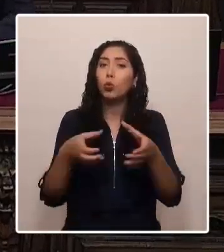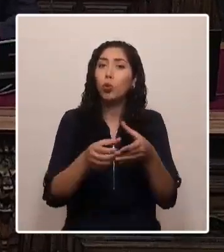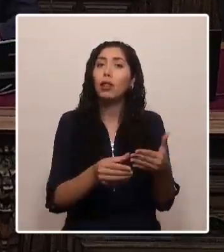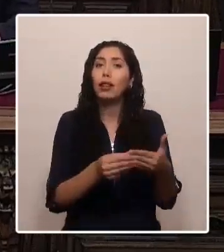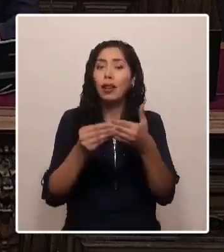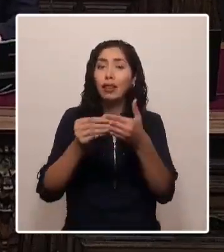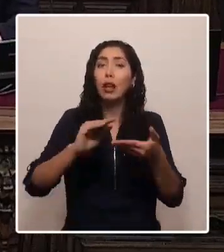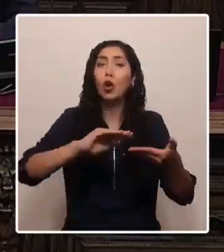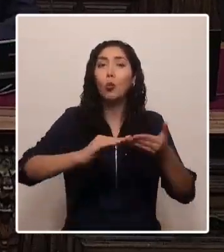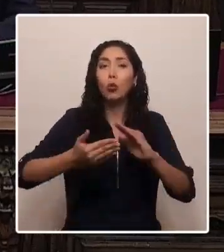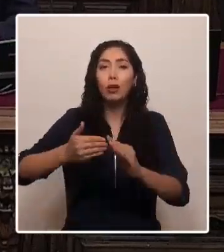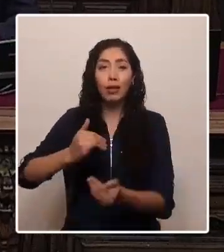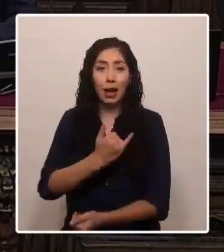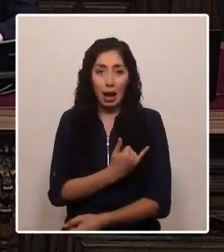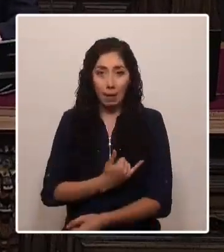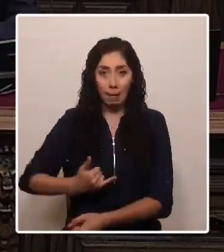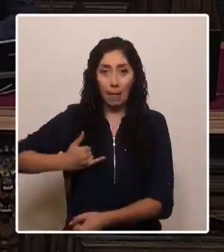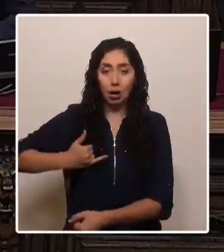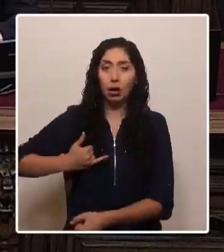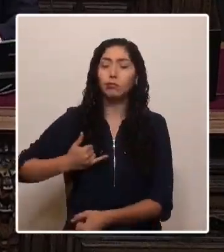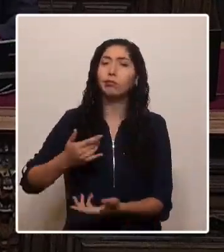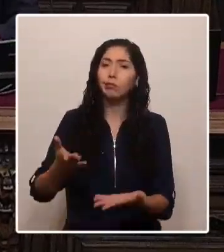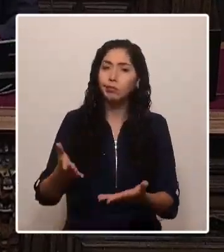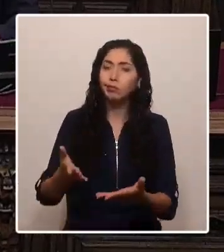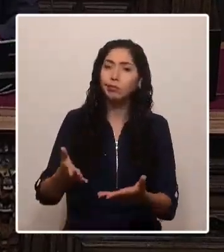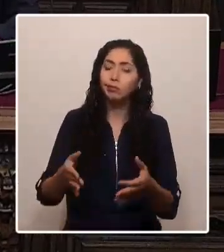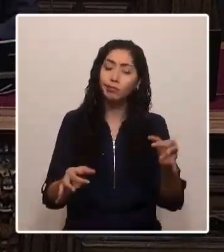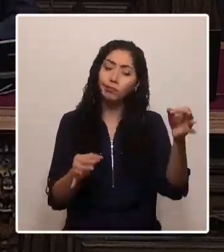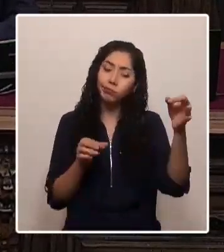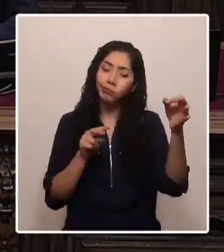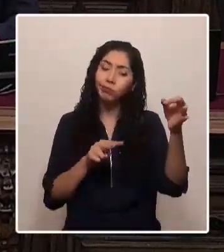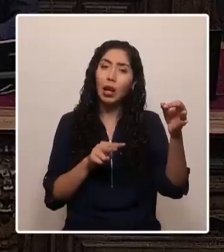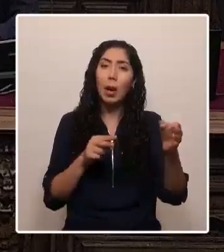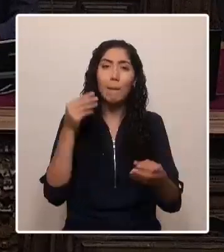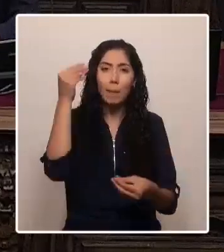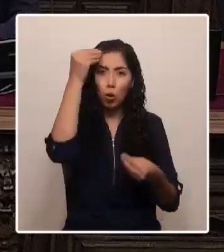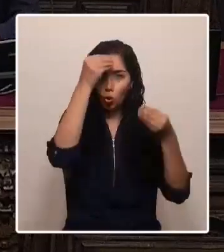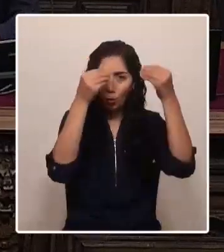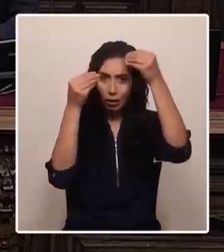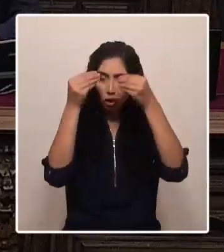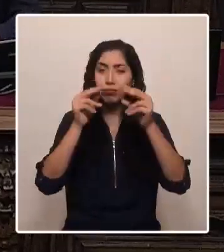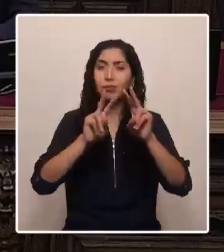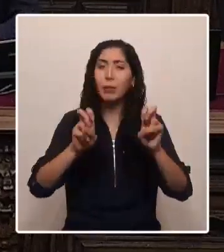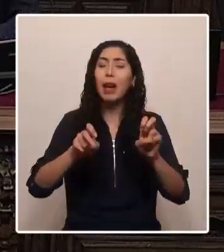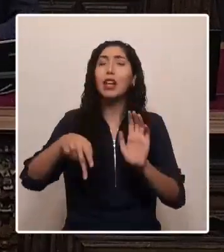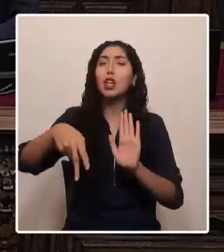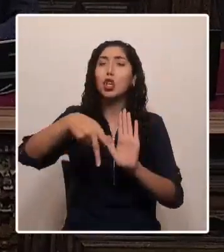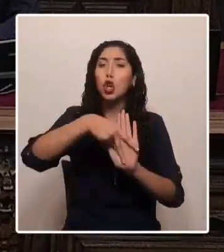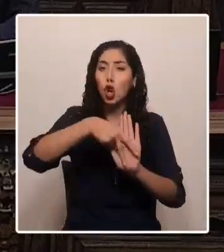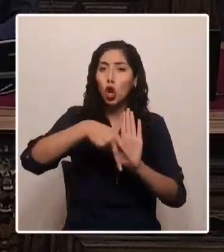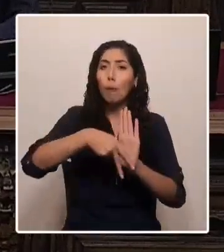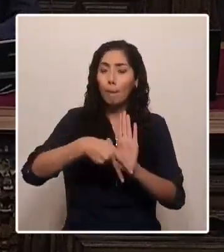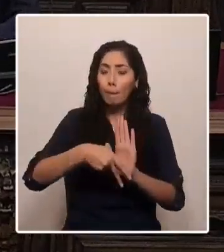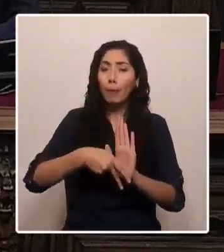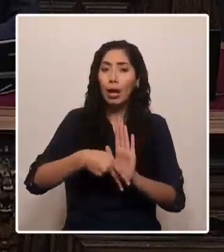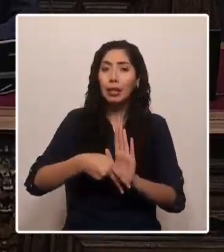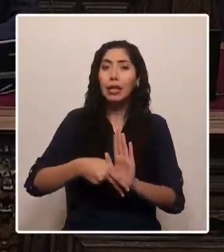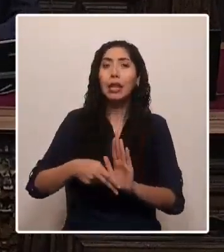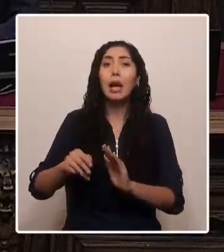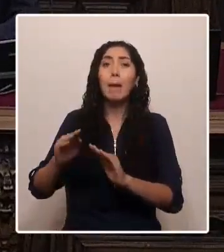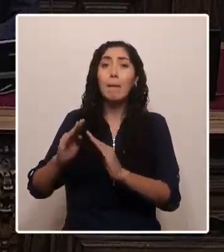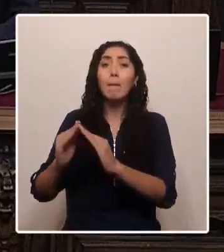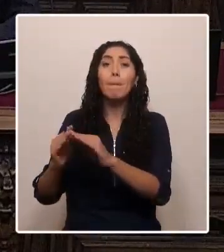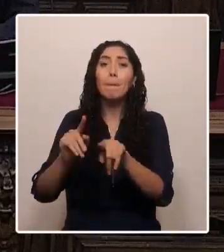aymaras, mediante la cual manifiestan su preocupación sobre el rechazo de las normas sobre derecho de la propiedad y su restitución a los pueblos